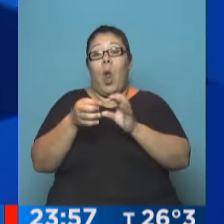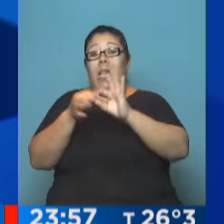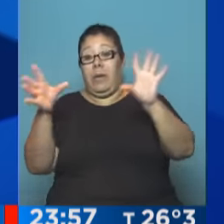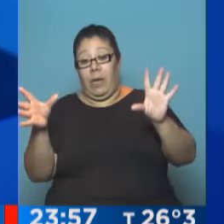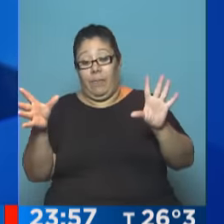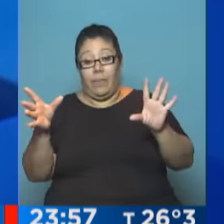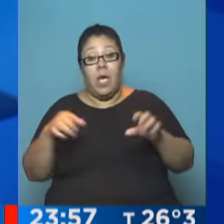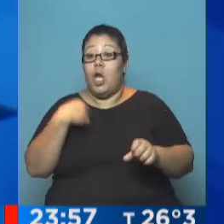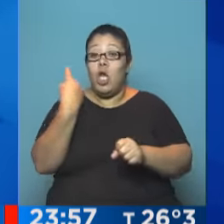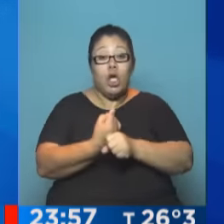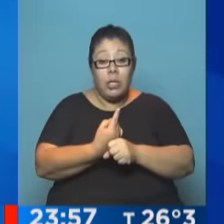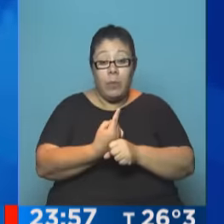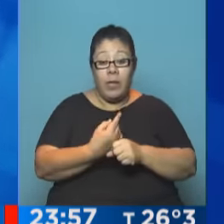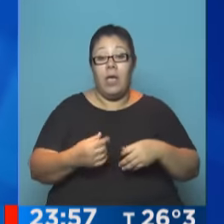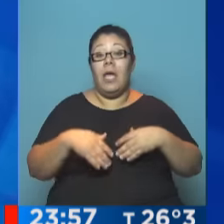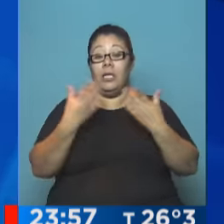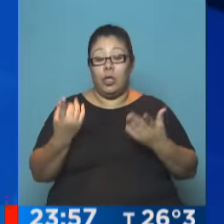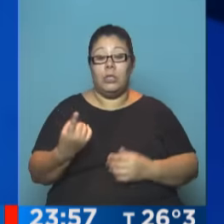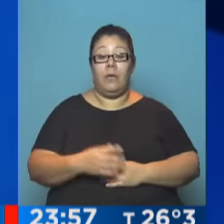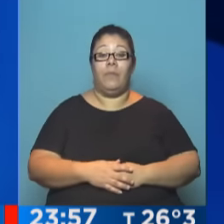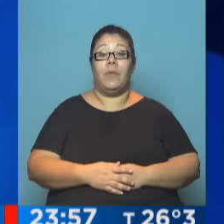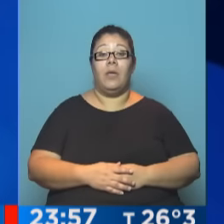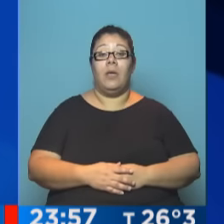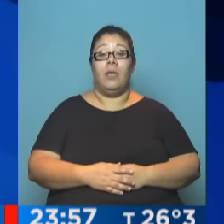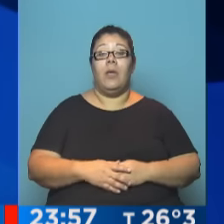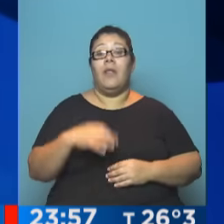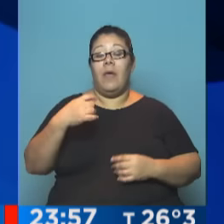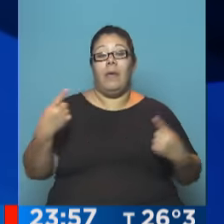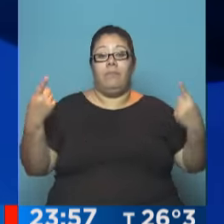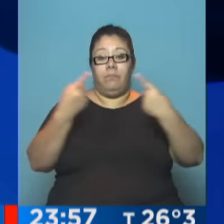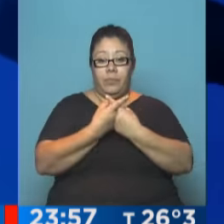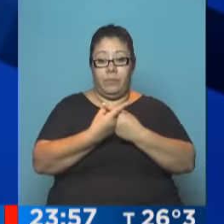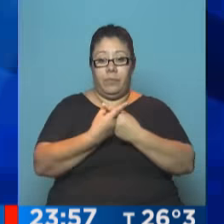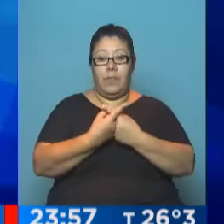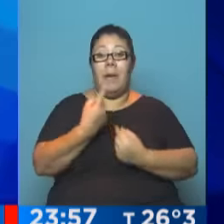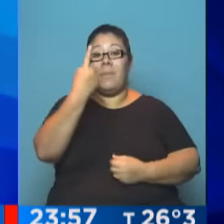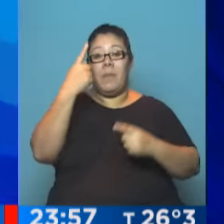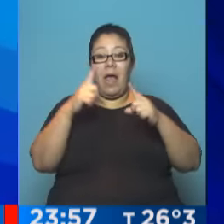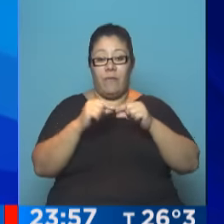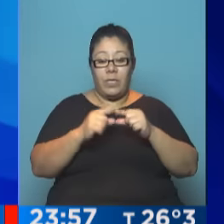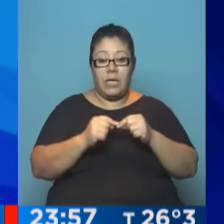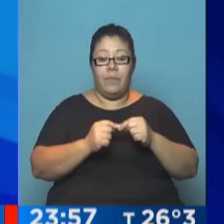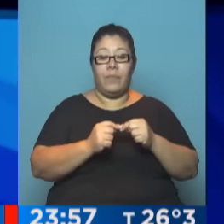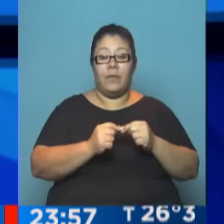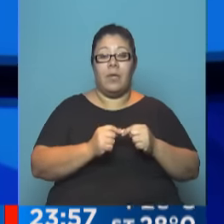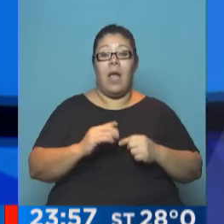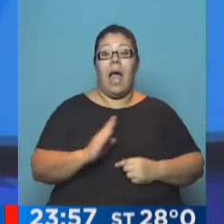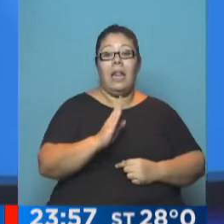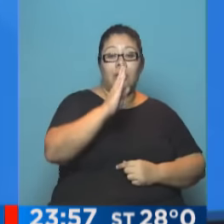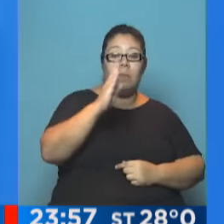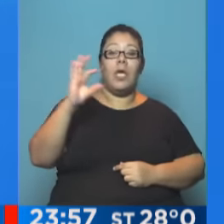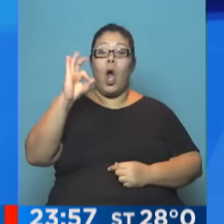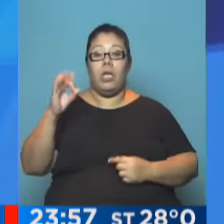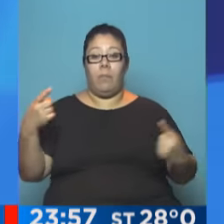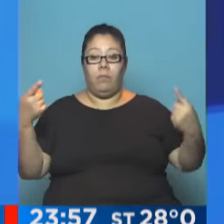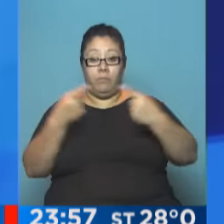se hace, el equipo que queda libre de cada una de las fechas va a jugar al interzonal. La primera fecha, el interzonal será Aldosivi Olimpo.